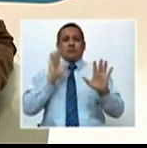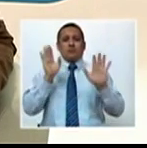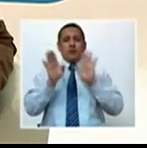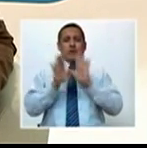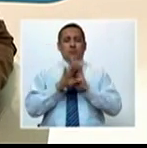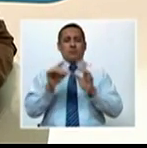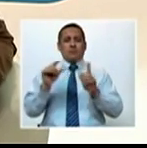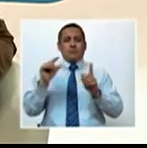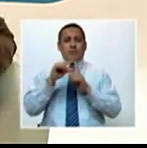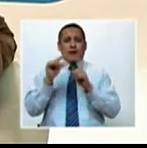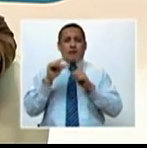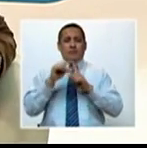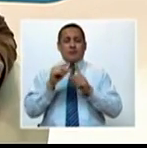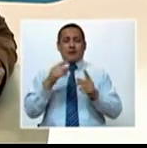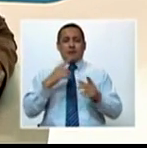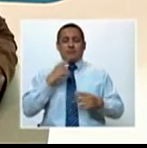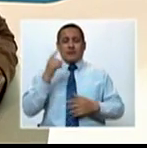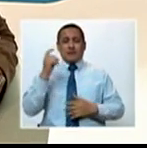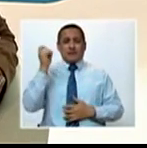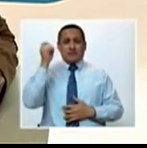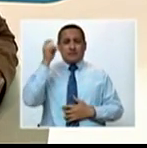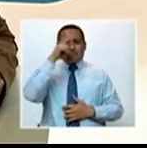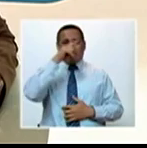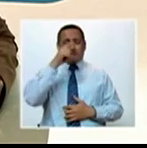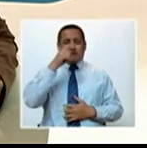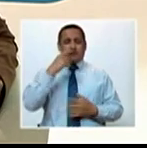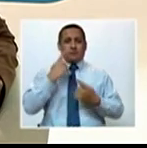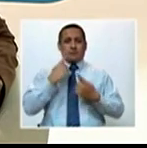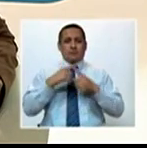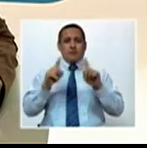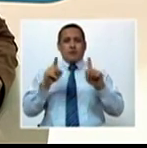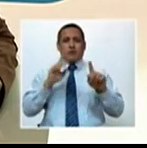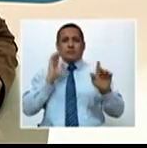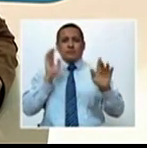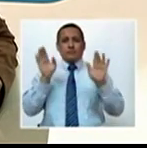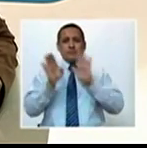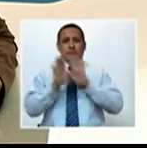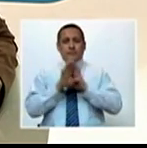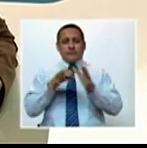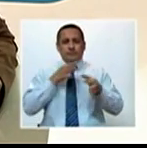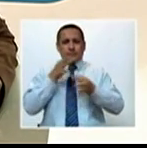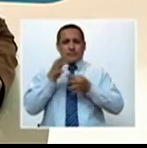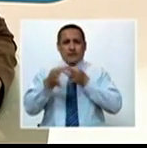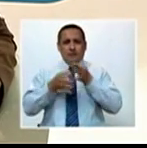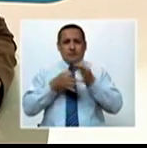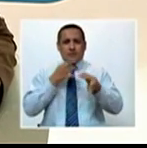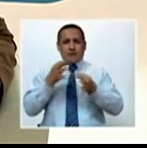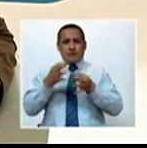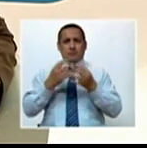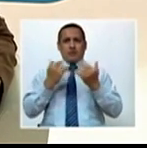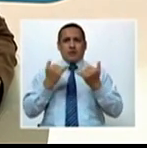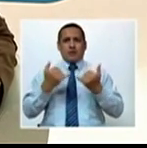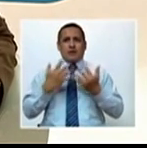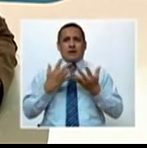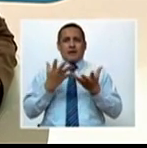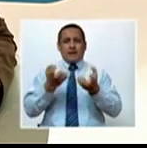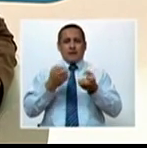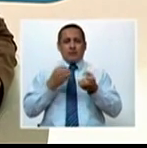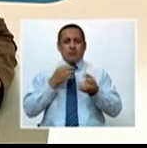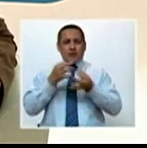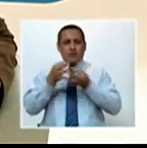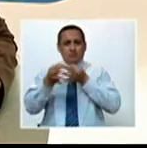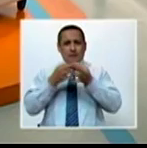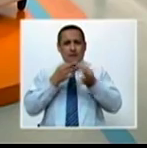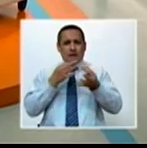en español queda más complicado, pero en todo caso aquí lo estamos tratando